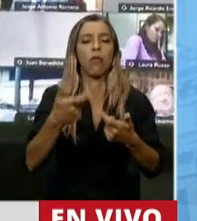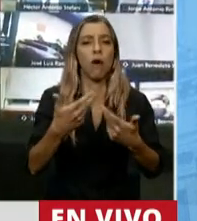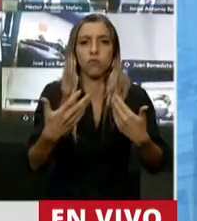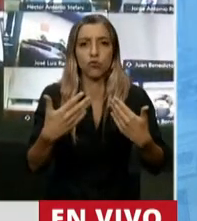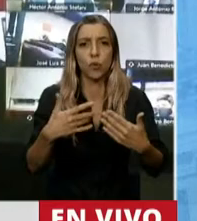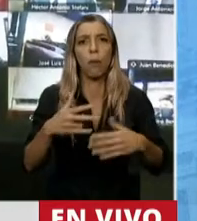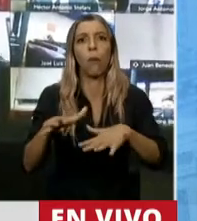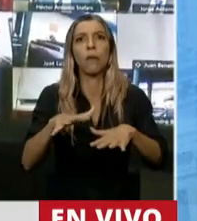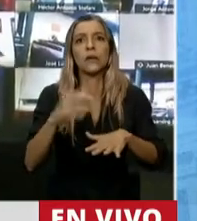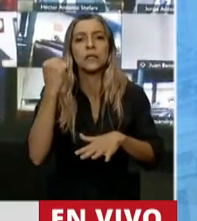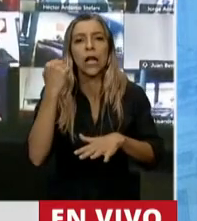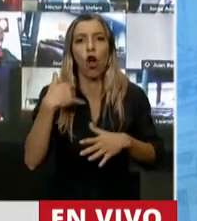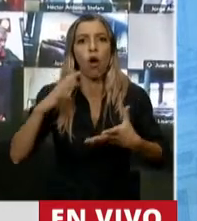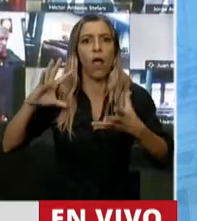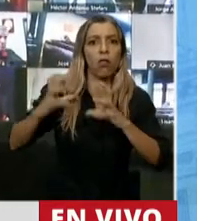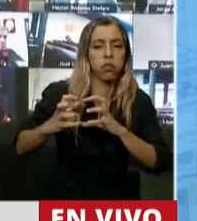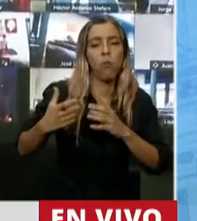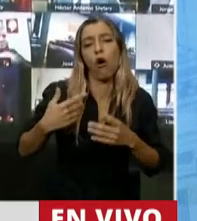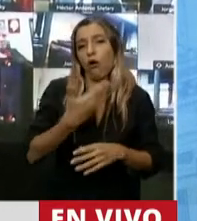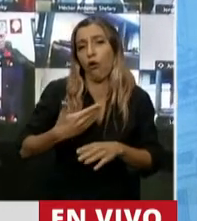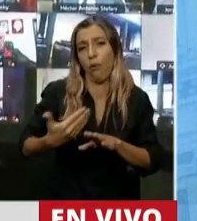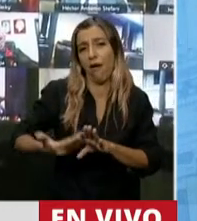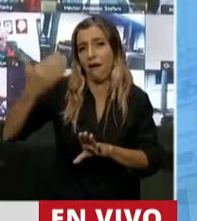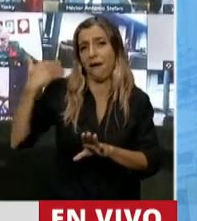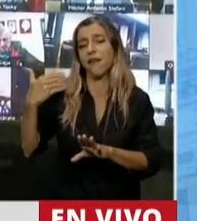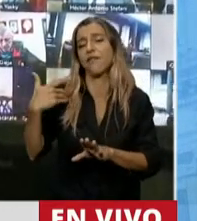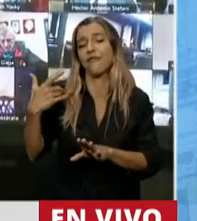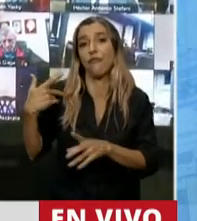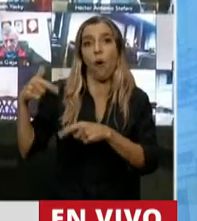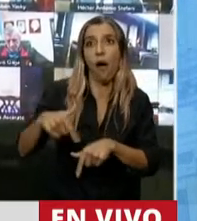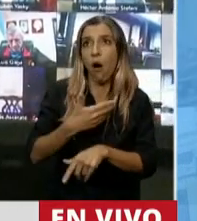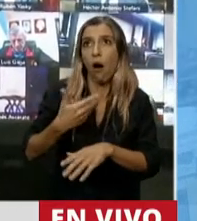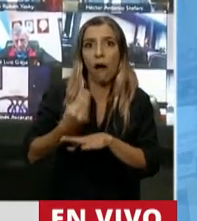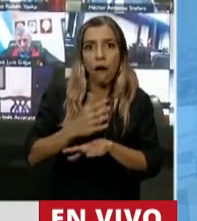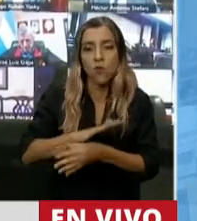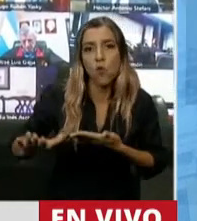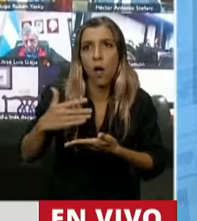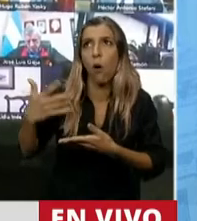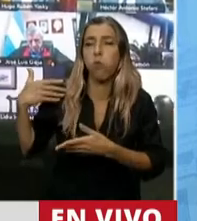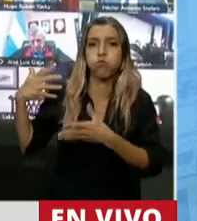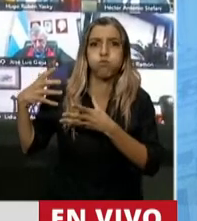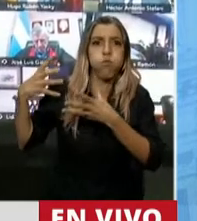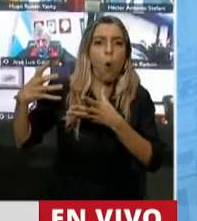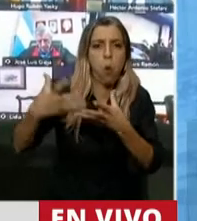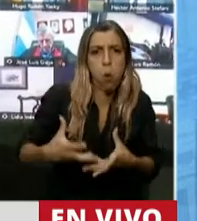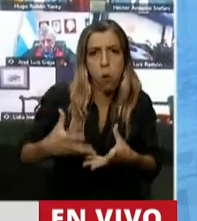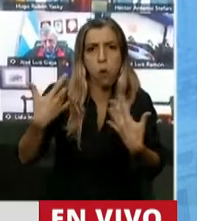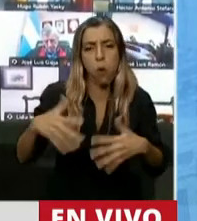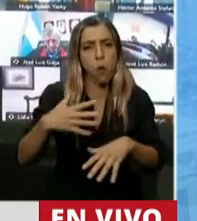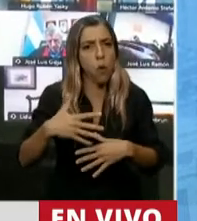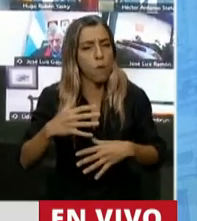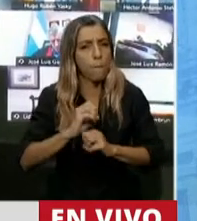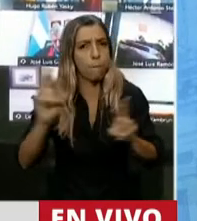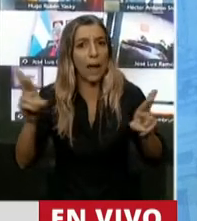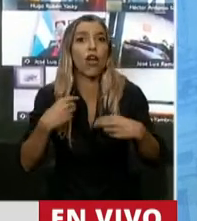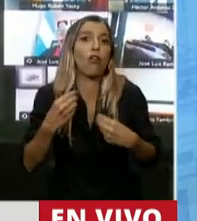heredamos del gobierno anterior el 10 de diciembre pasado y que, claro, se intensificó aún mucho más con la llegada de